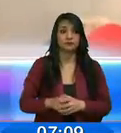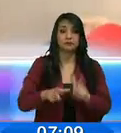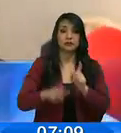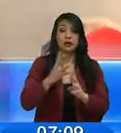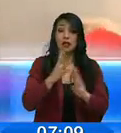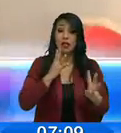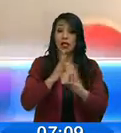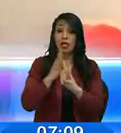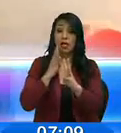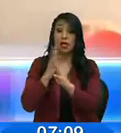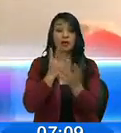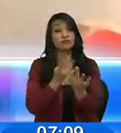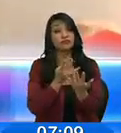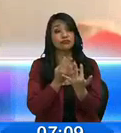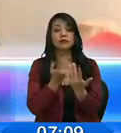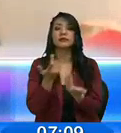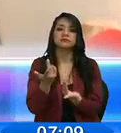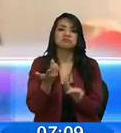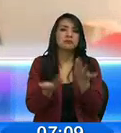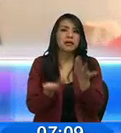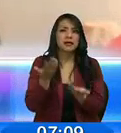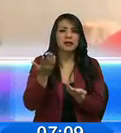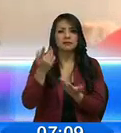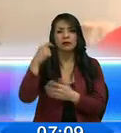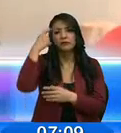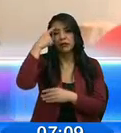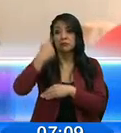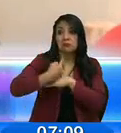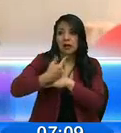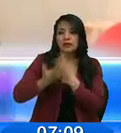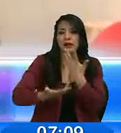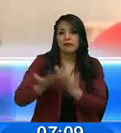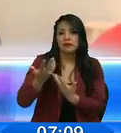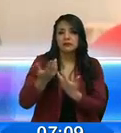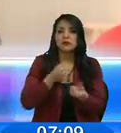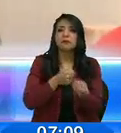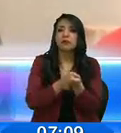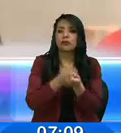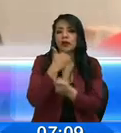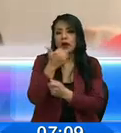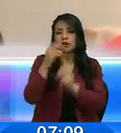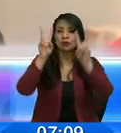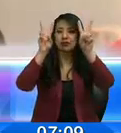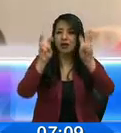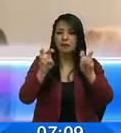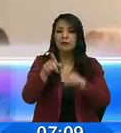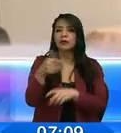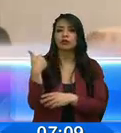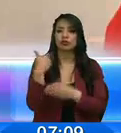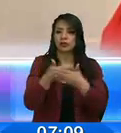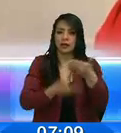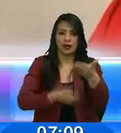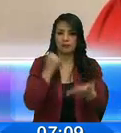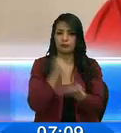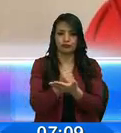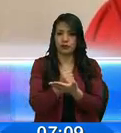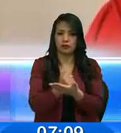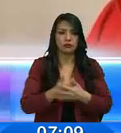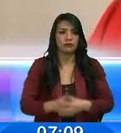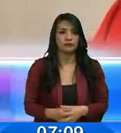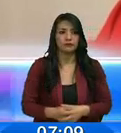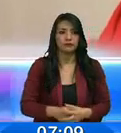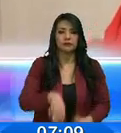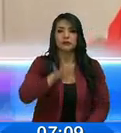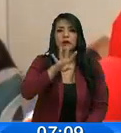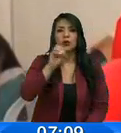una disposición, se podría decir, para ver cómo se les puede apoyar con el tema del apostillado. Un saldo de tal vez